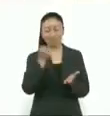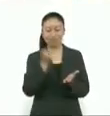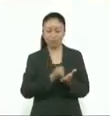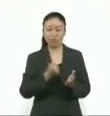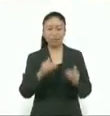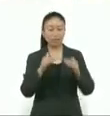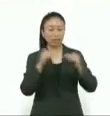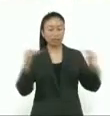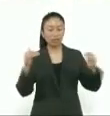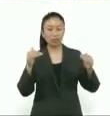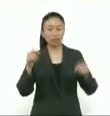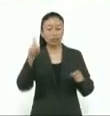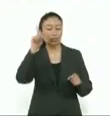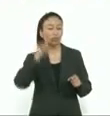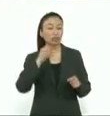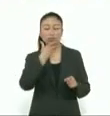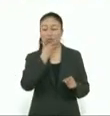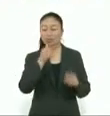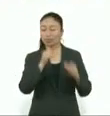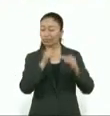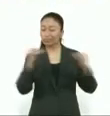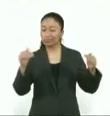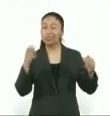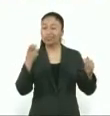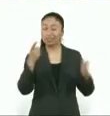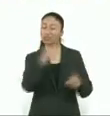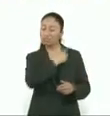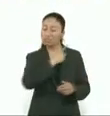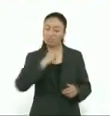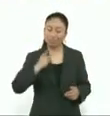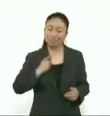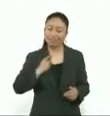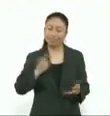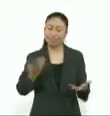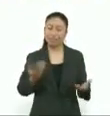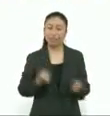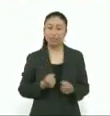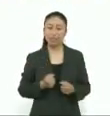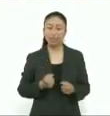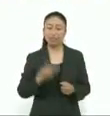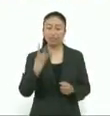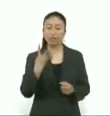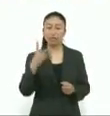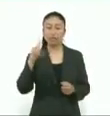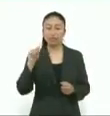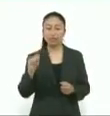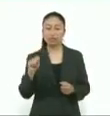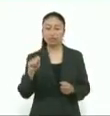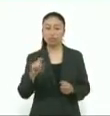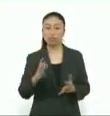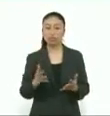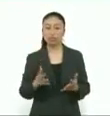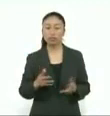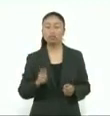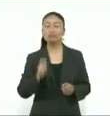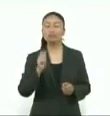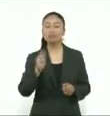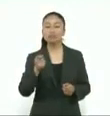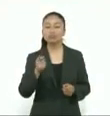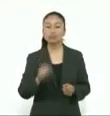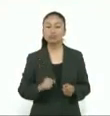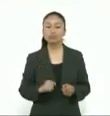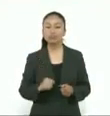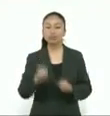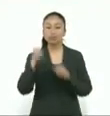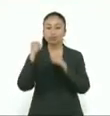mano. O dicho en otras palabras, que la cuarta transformación se consolida como un movimiento